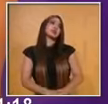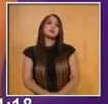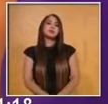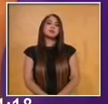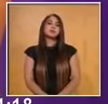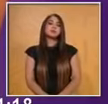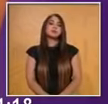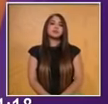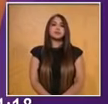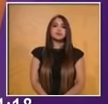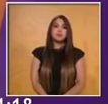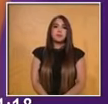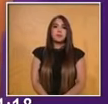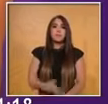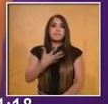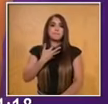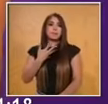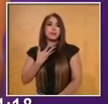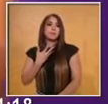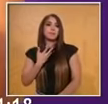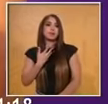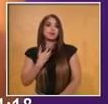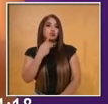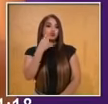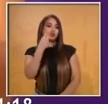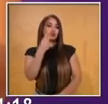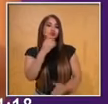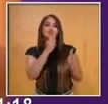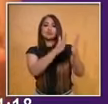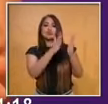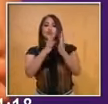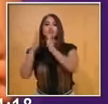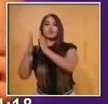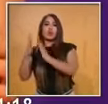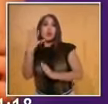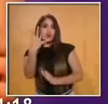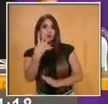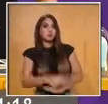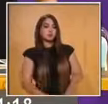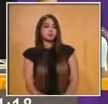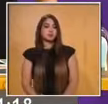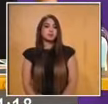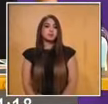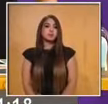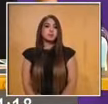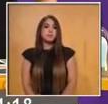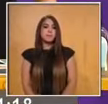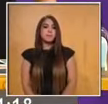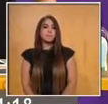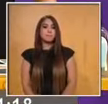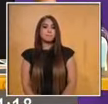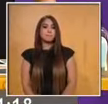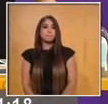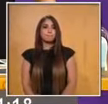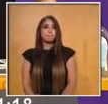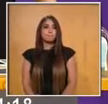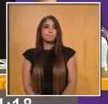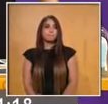obtengamos un cuarto, bueno, 4 cuartos, perdón. Aquí señalé nada más un